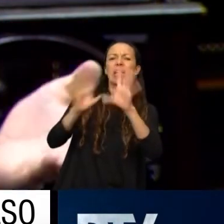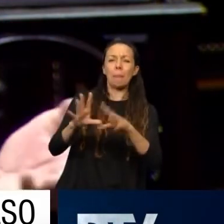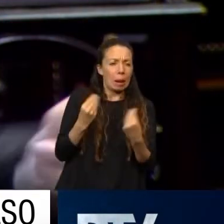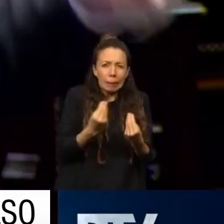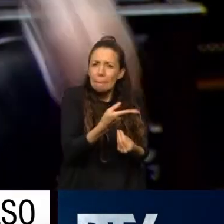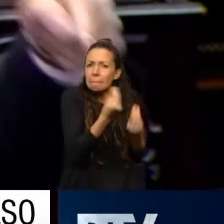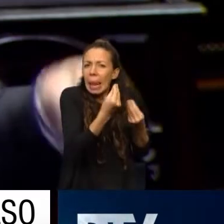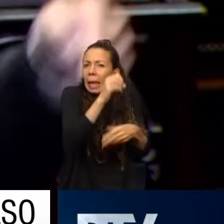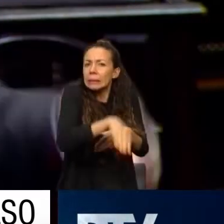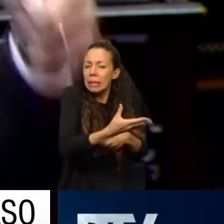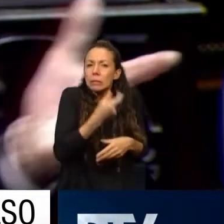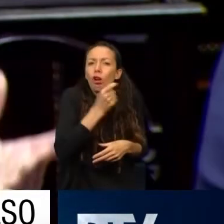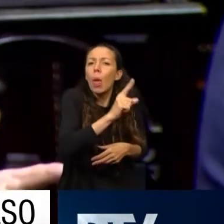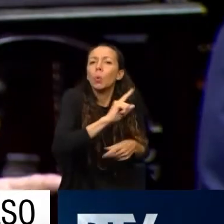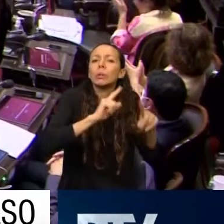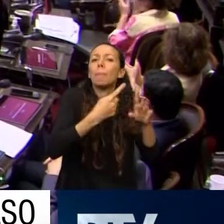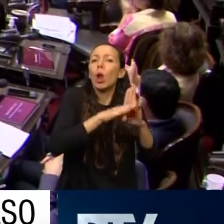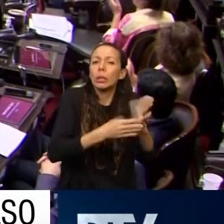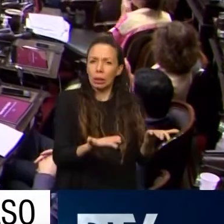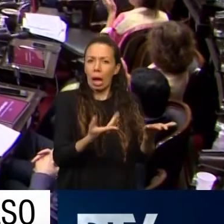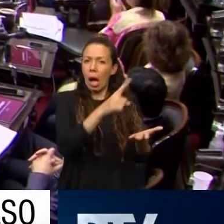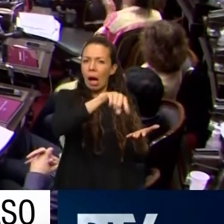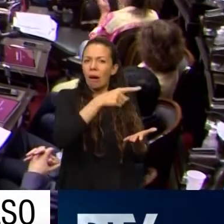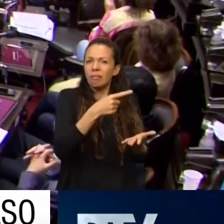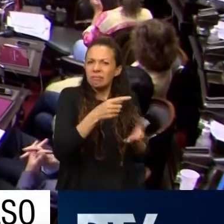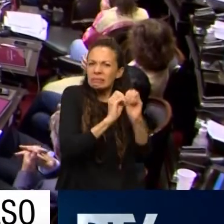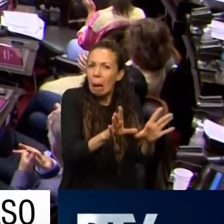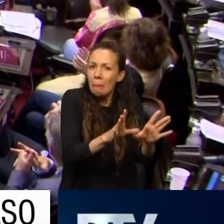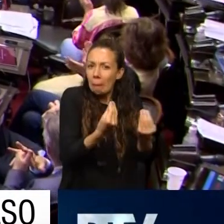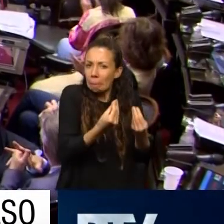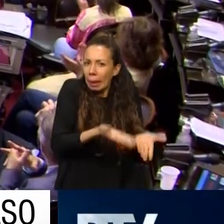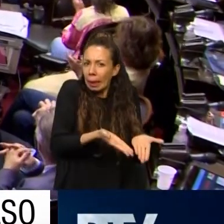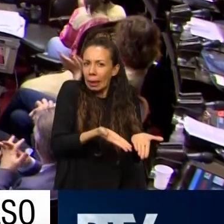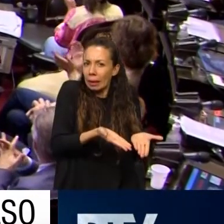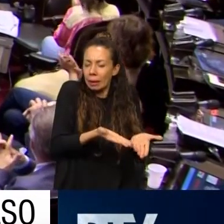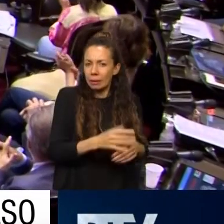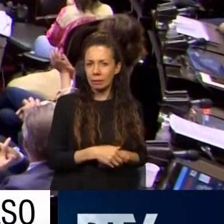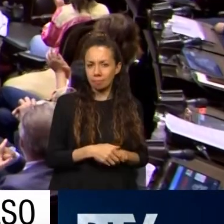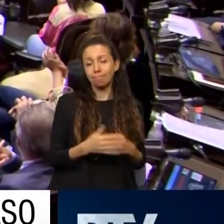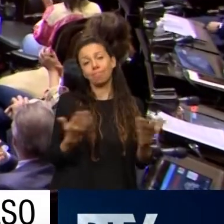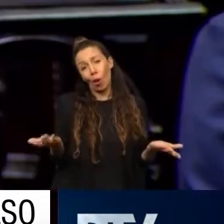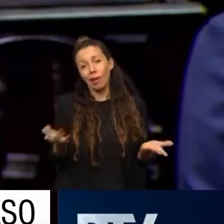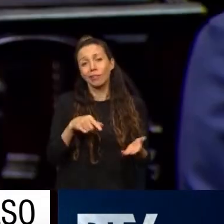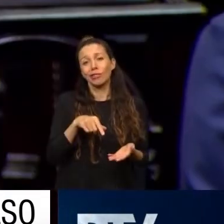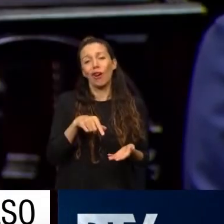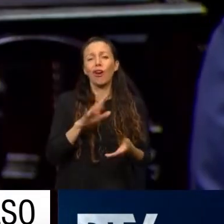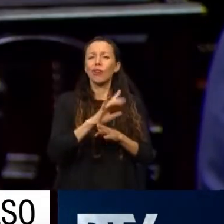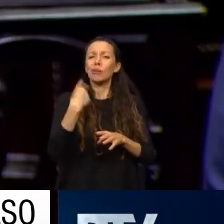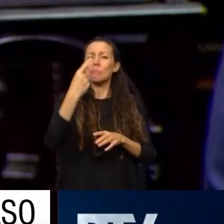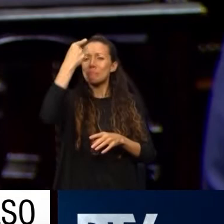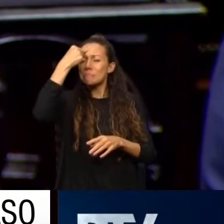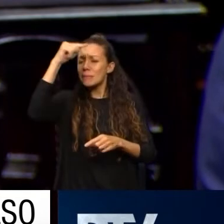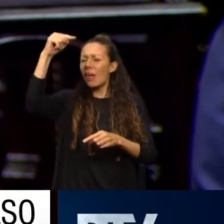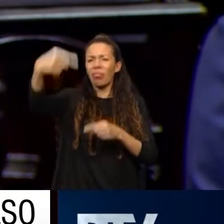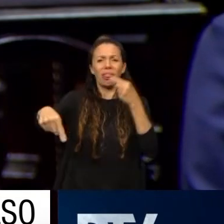la política? Están gracias a la política. Por eso, más allá de las diferencias que